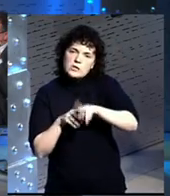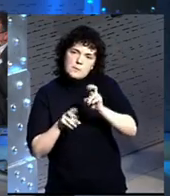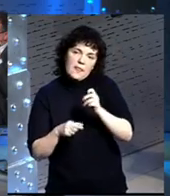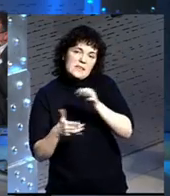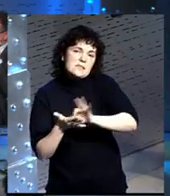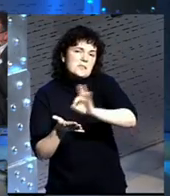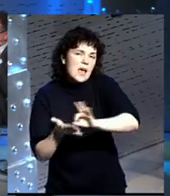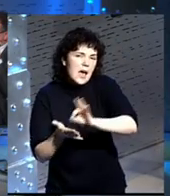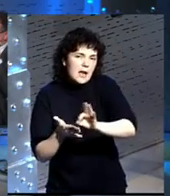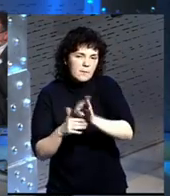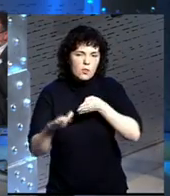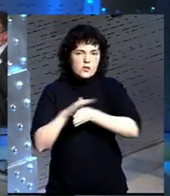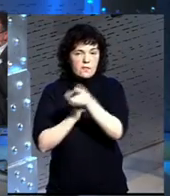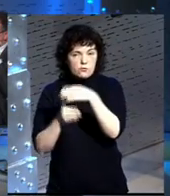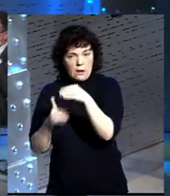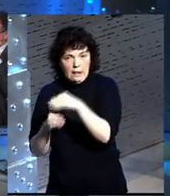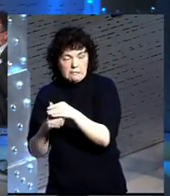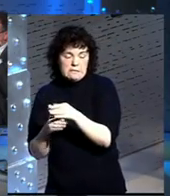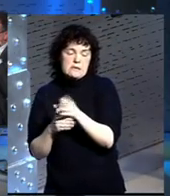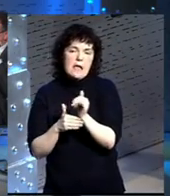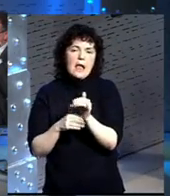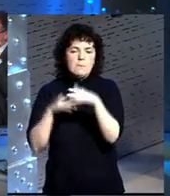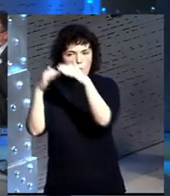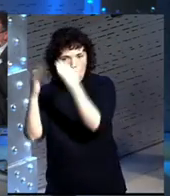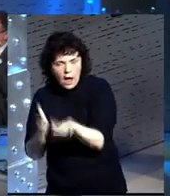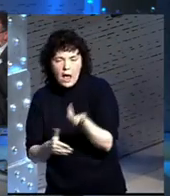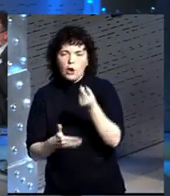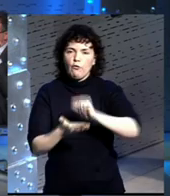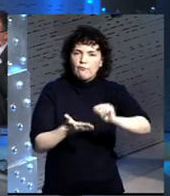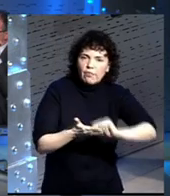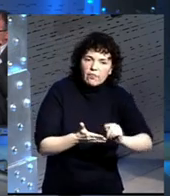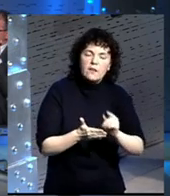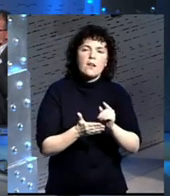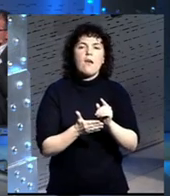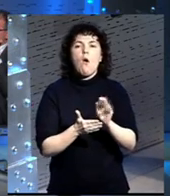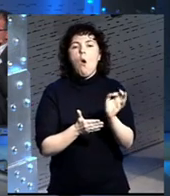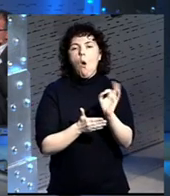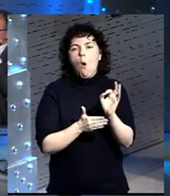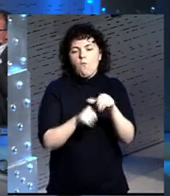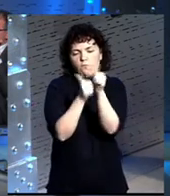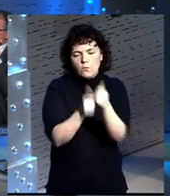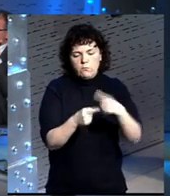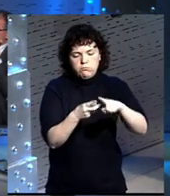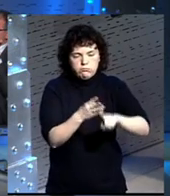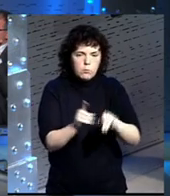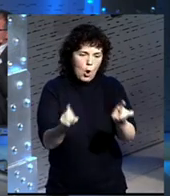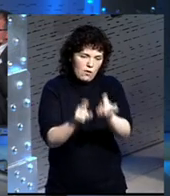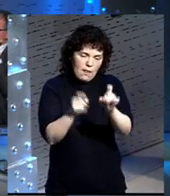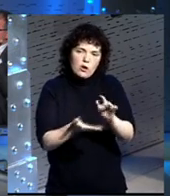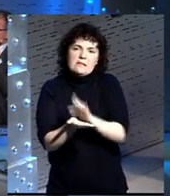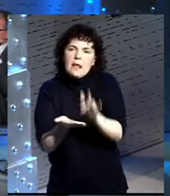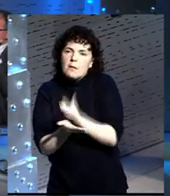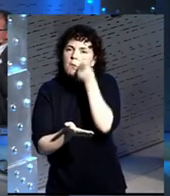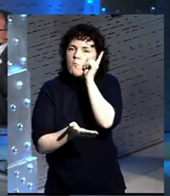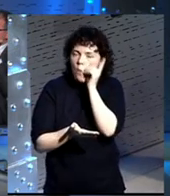a los que tienen acceso los clientes desde su hogar, desde la oficina, a través de los diferentes formatos, ahora de los ordenadores, las tabletas, los